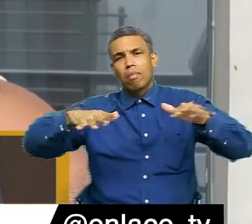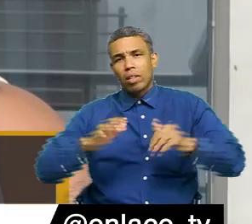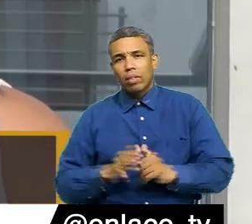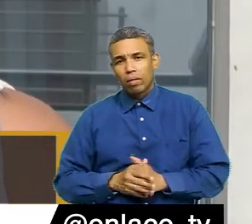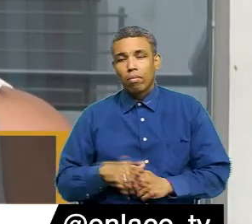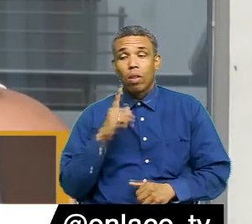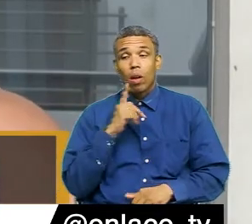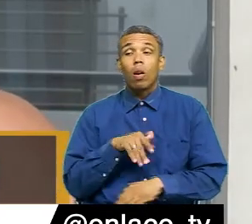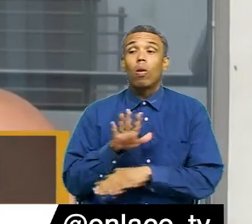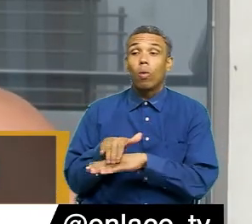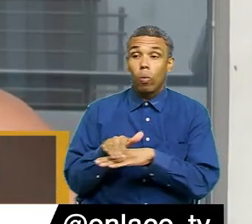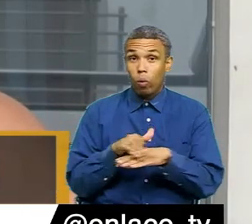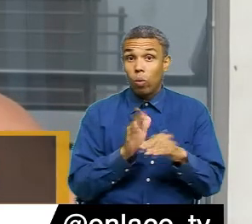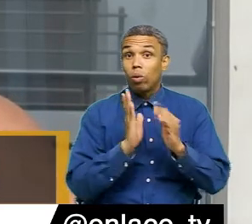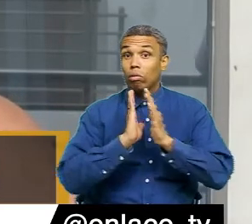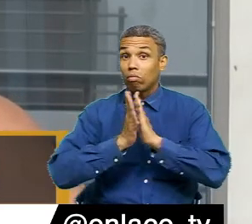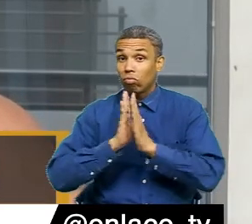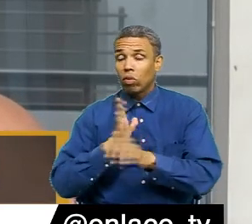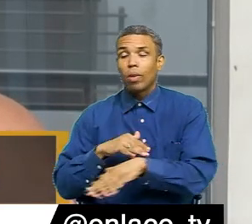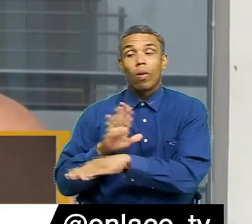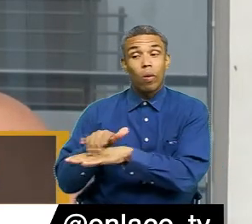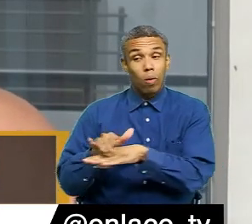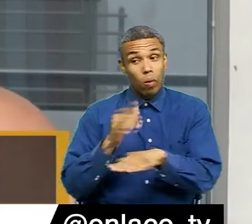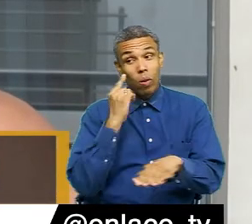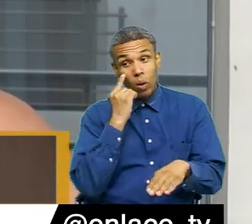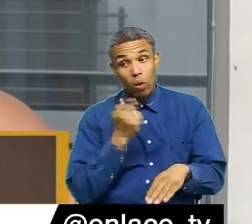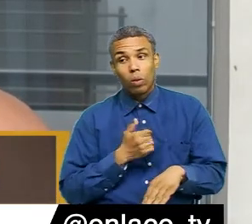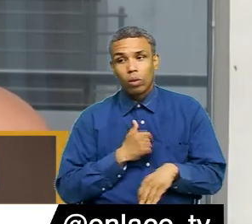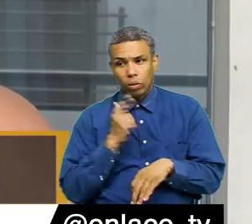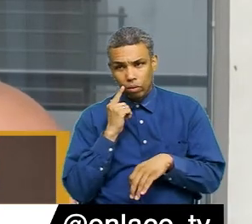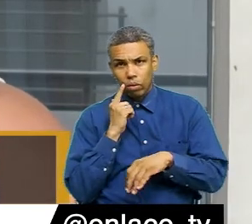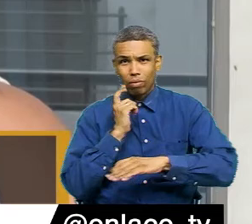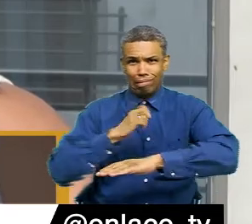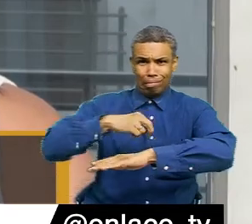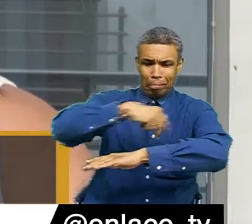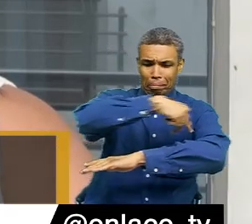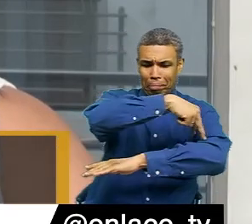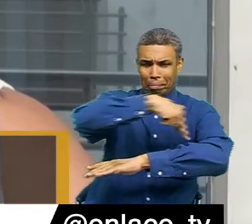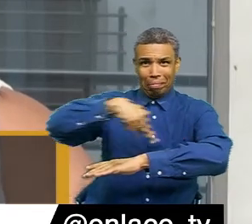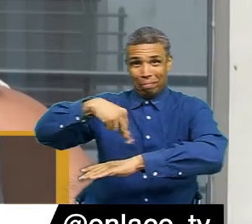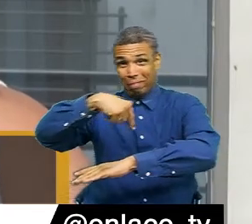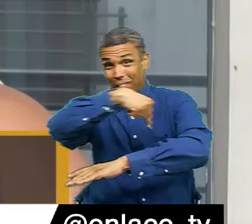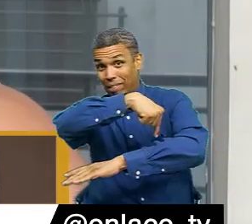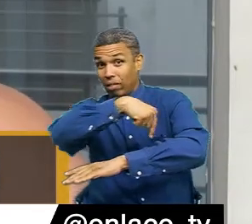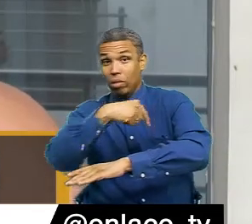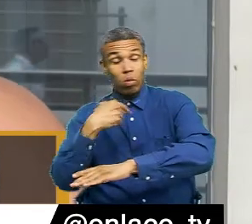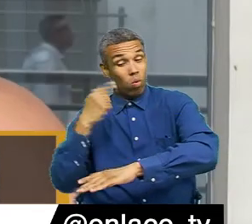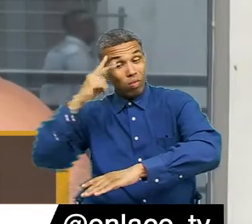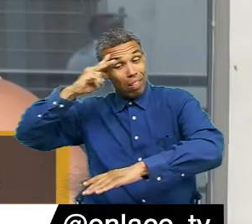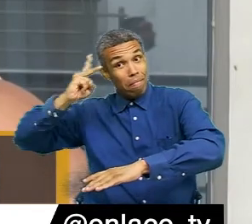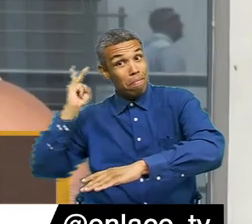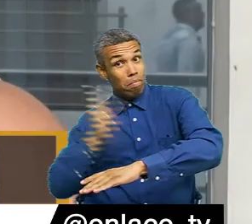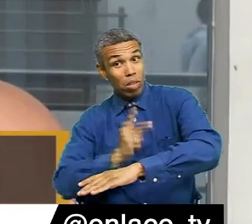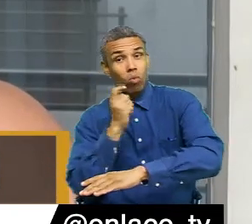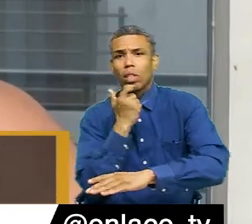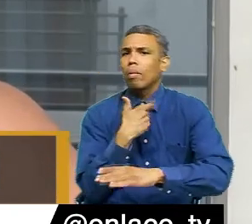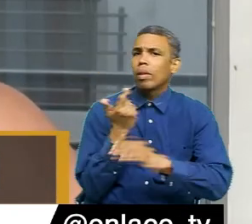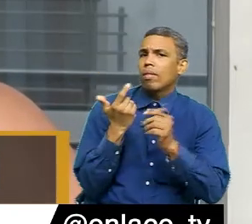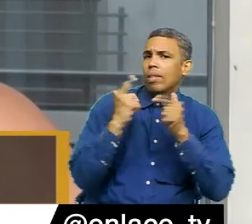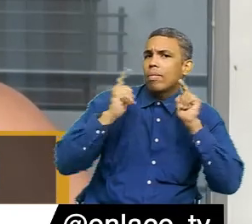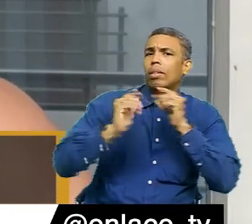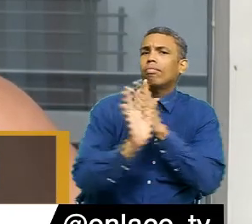por un día y pues la desobediencia y la reincidencia de algunos comerciantes de establecimientos, sobre todo que